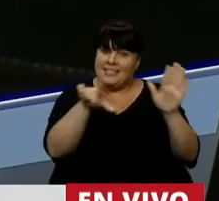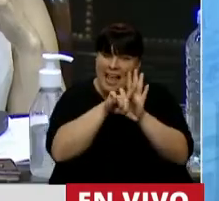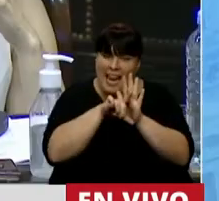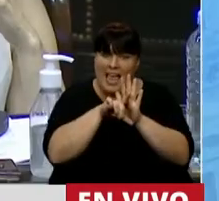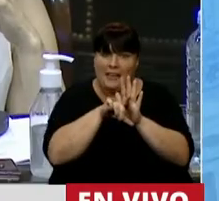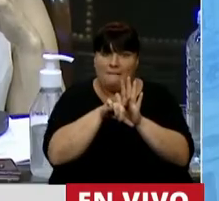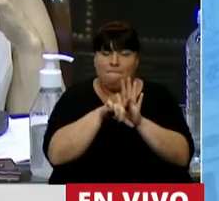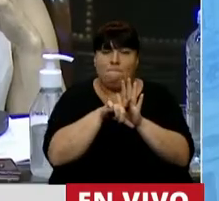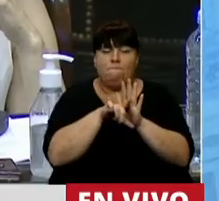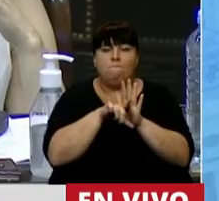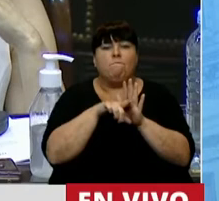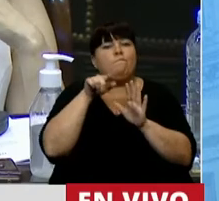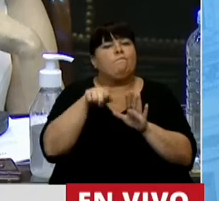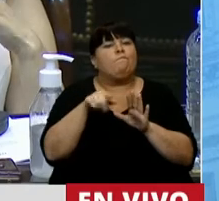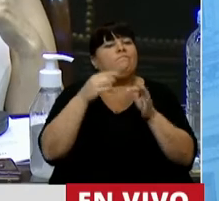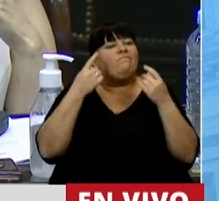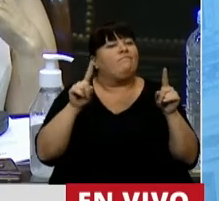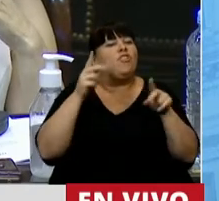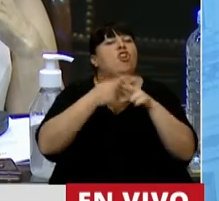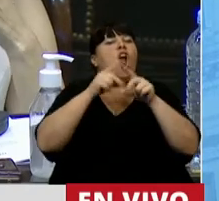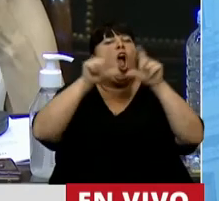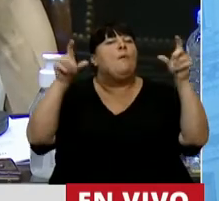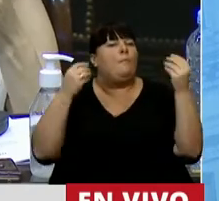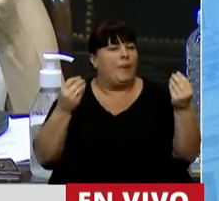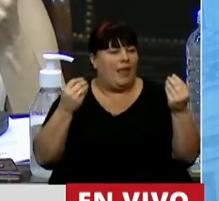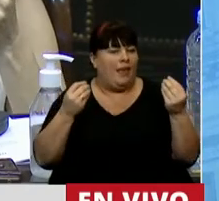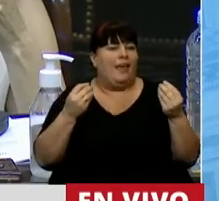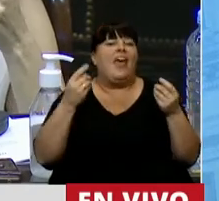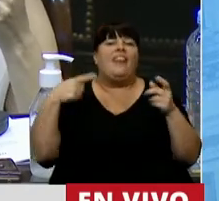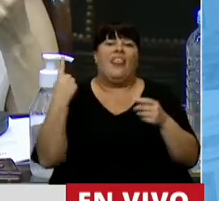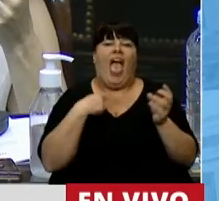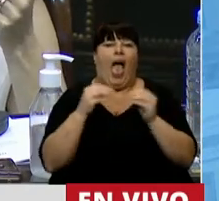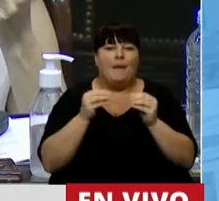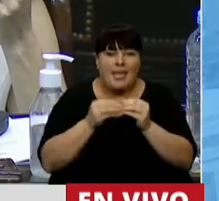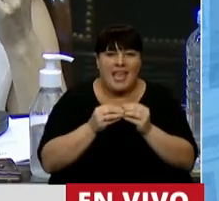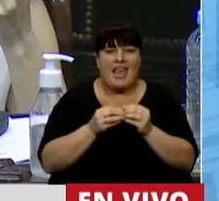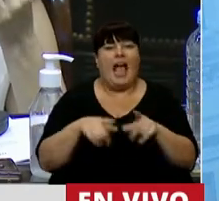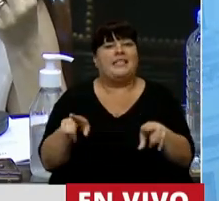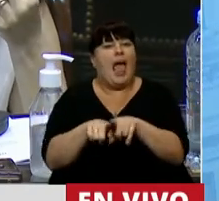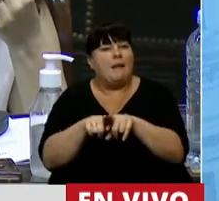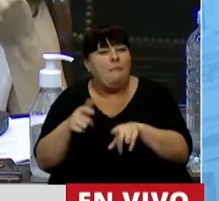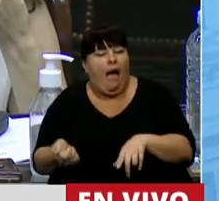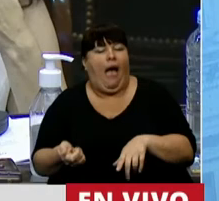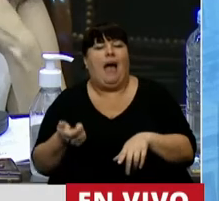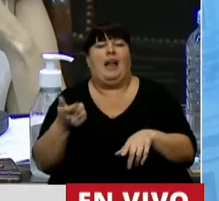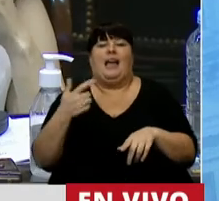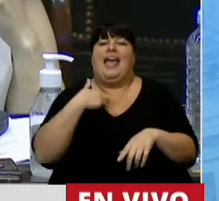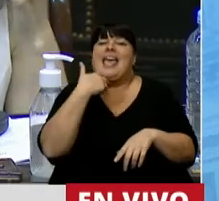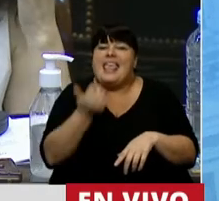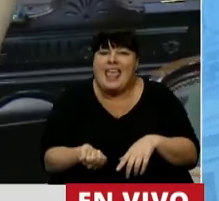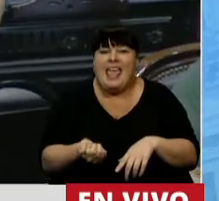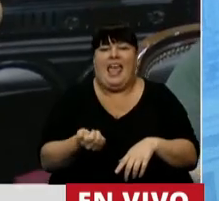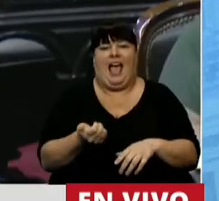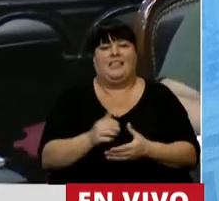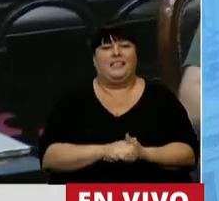presidente, tiene el particular nombre de nuestras amigas, de nuestras hermanas, de nuestras